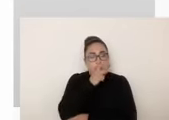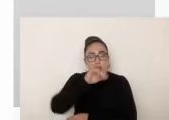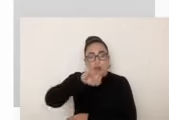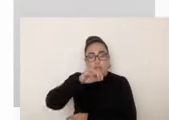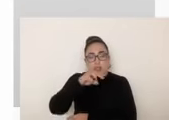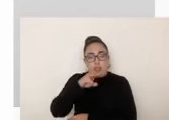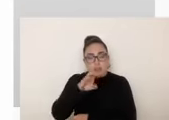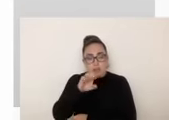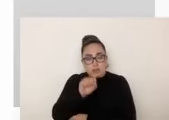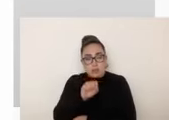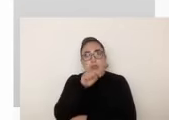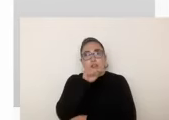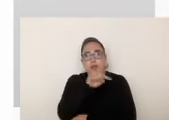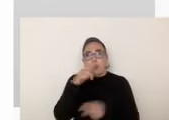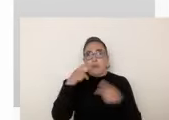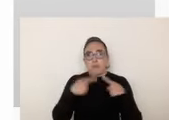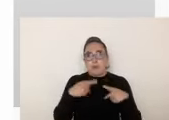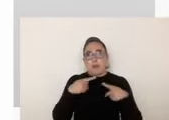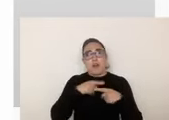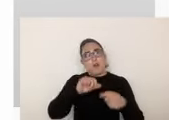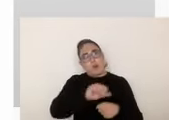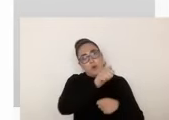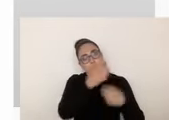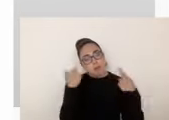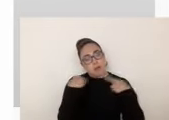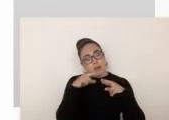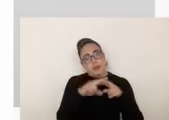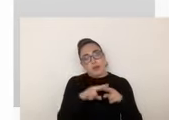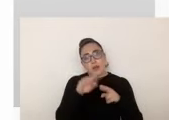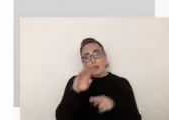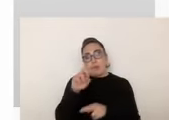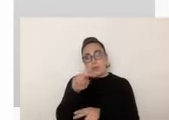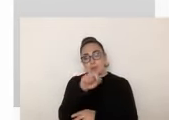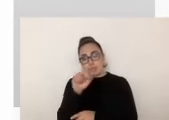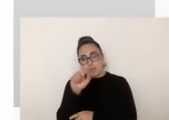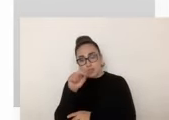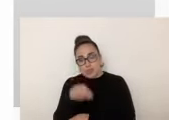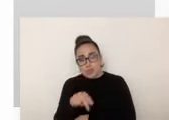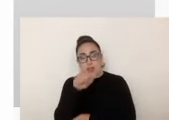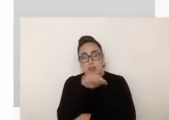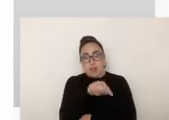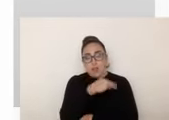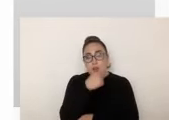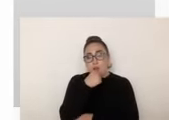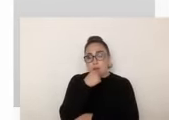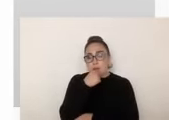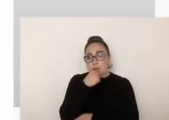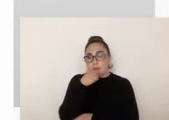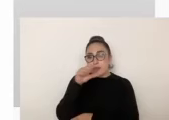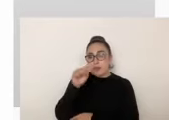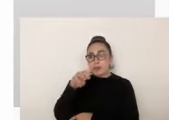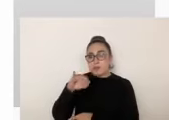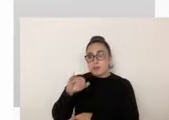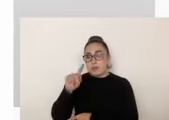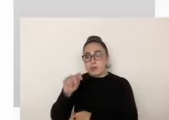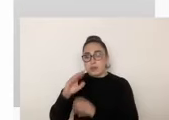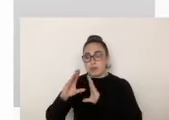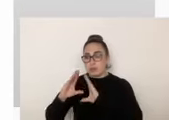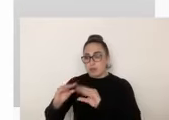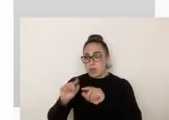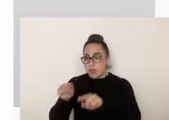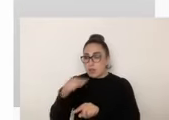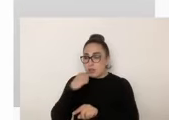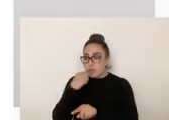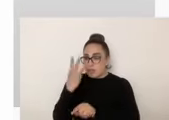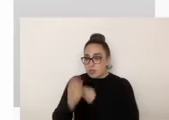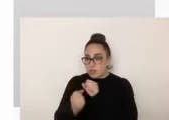discípulo privilegiado de Bentham, y Stuart Mill había sido un producto de laboratorio. Se le enseñó latín con 3 años, era